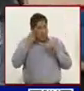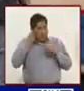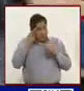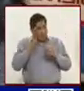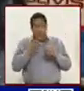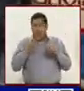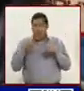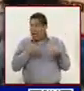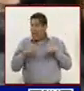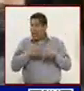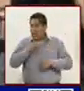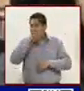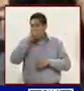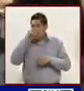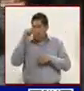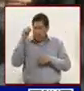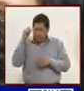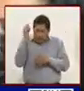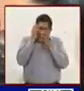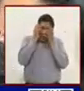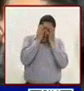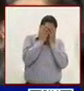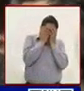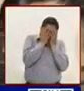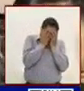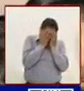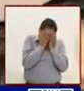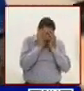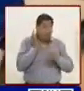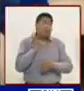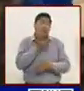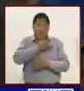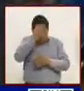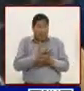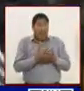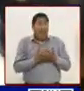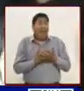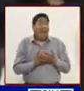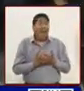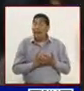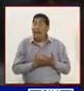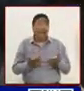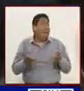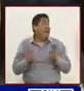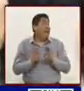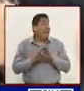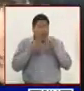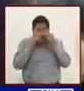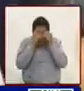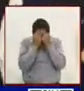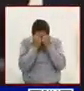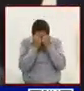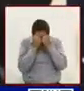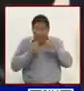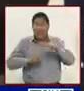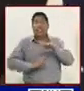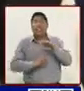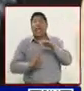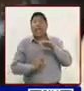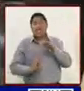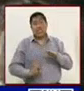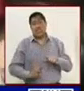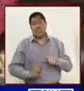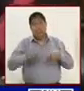pensar que les están haciendo un daño psicológico a nuestros hijos, ya que nuestros hijos, la mayoría de nuestros hijos, están desde kinder.